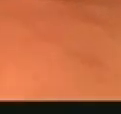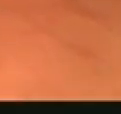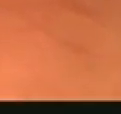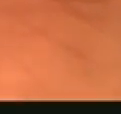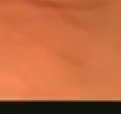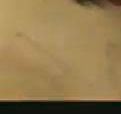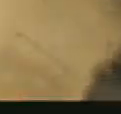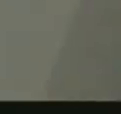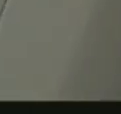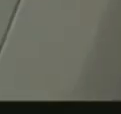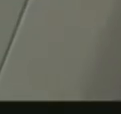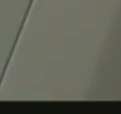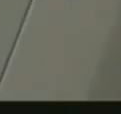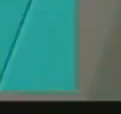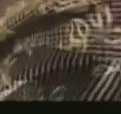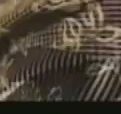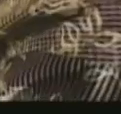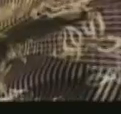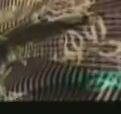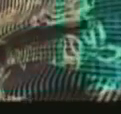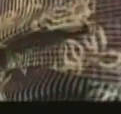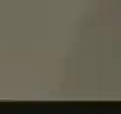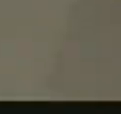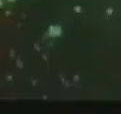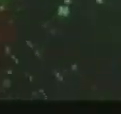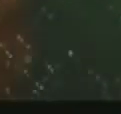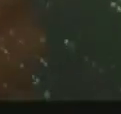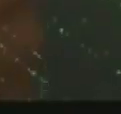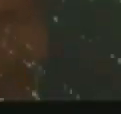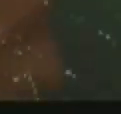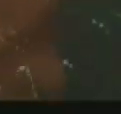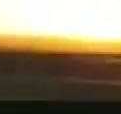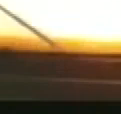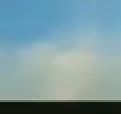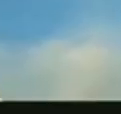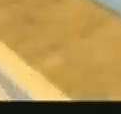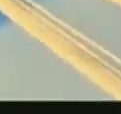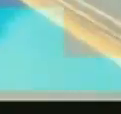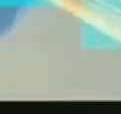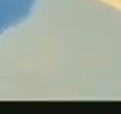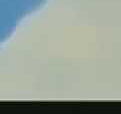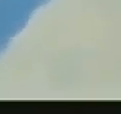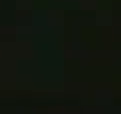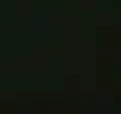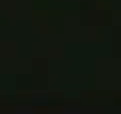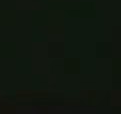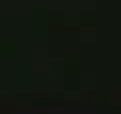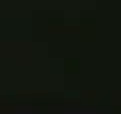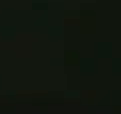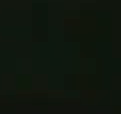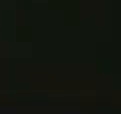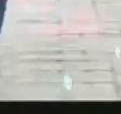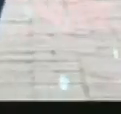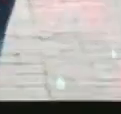Motor de la nueva